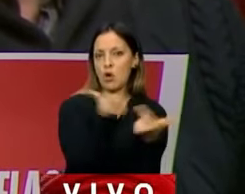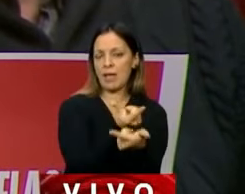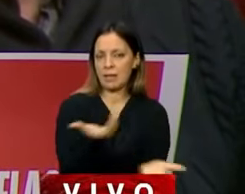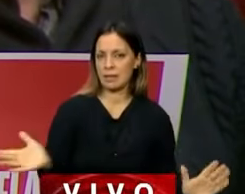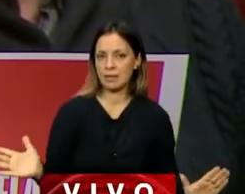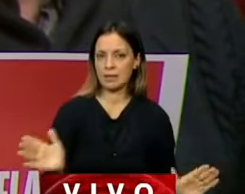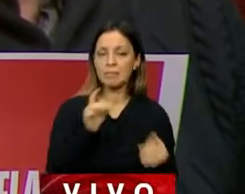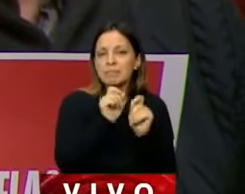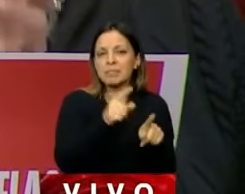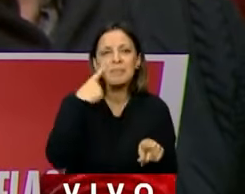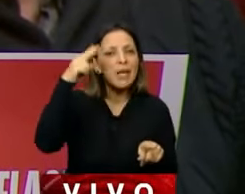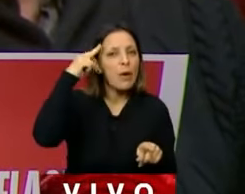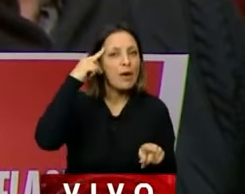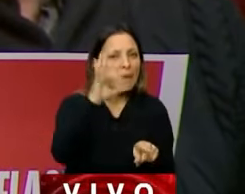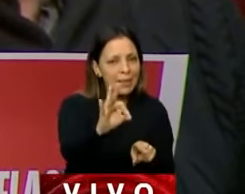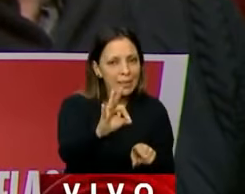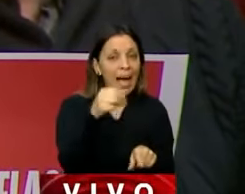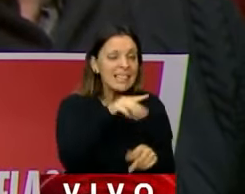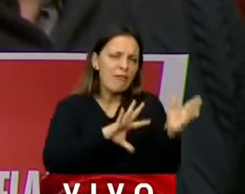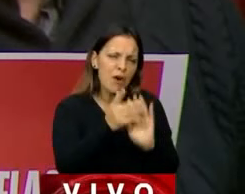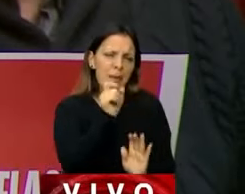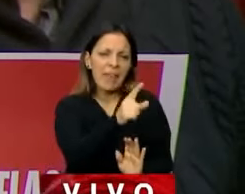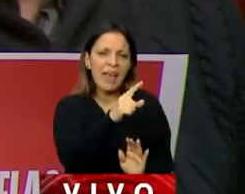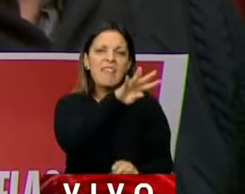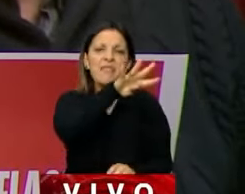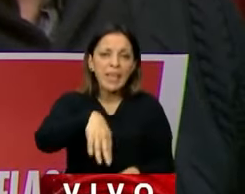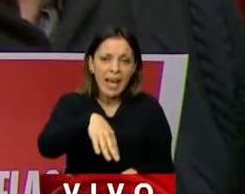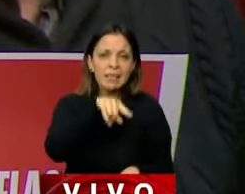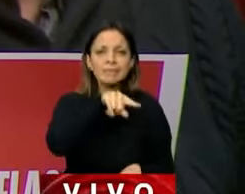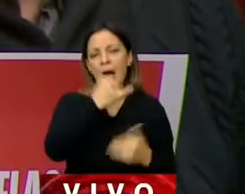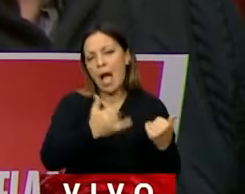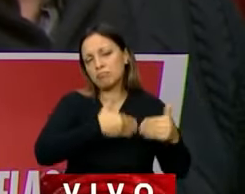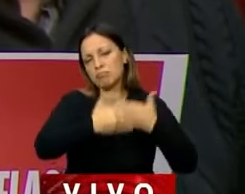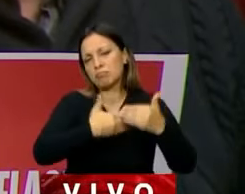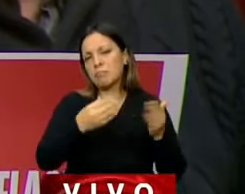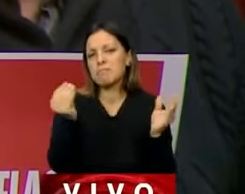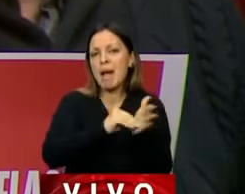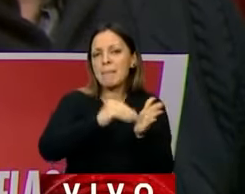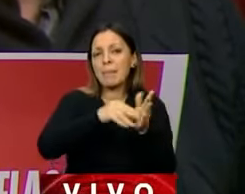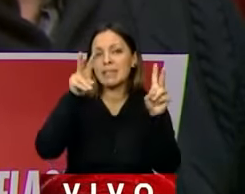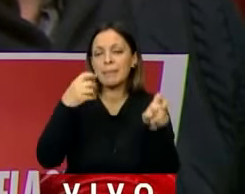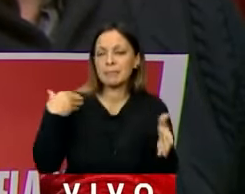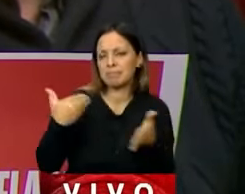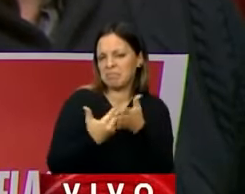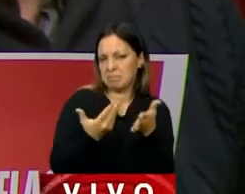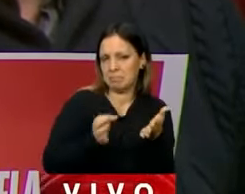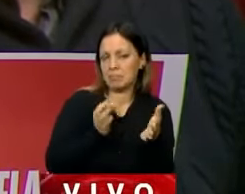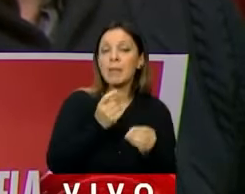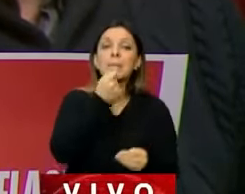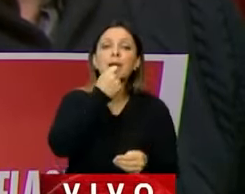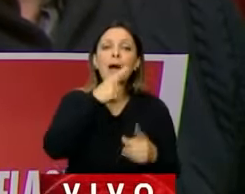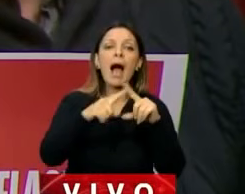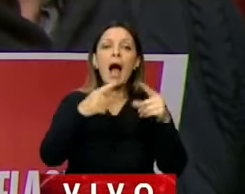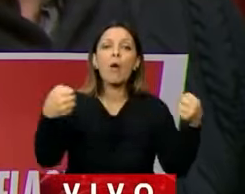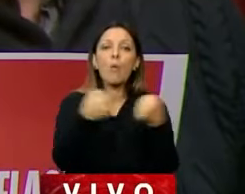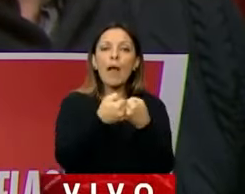Obviamente, ese pionerismo se viene desarrollando en muchos otros temas. Para venir más cerca, el acuerdo en